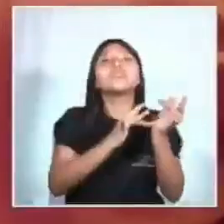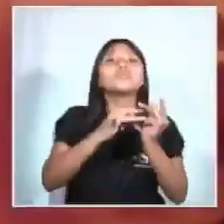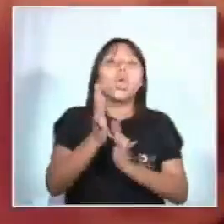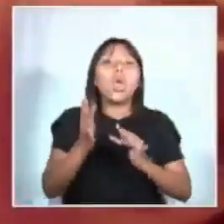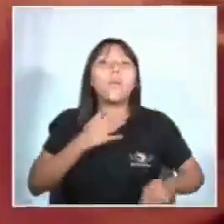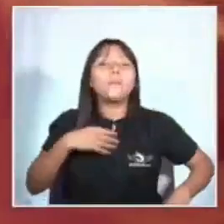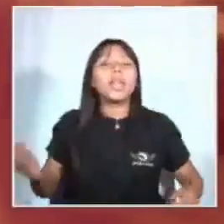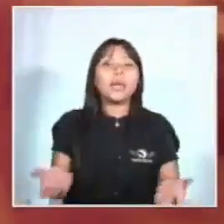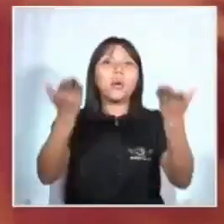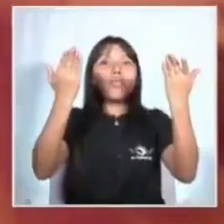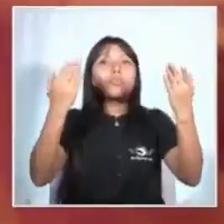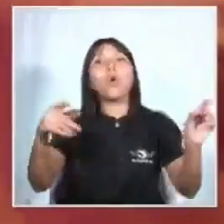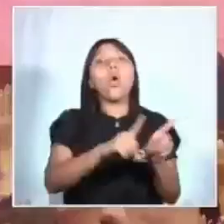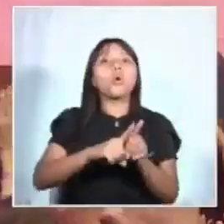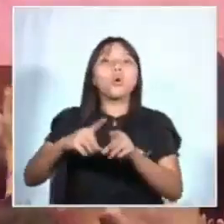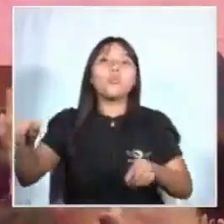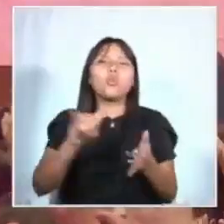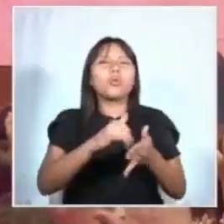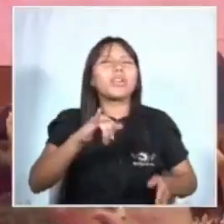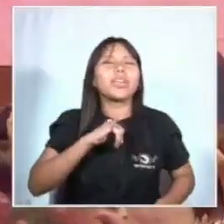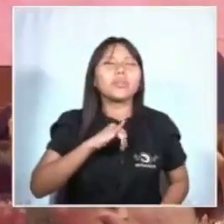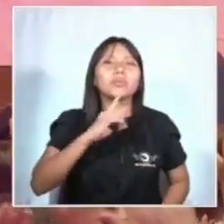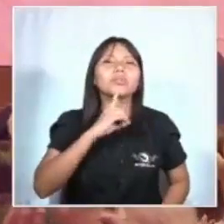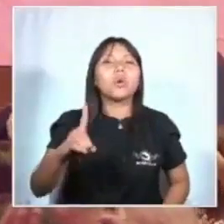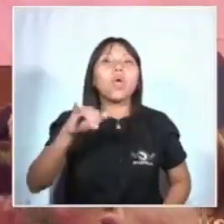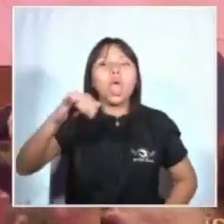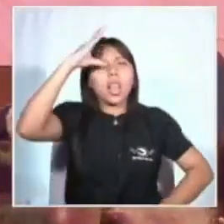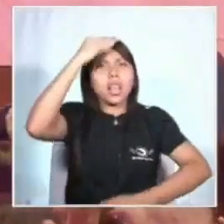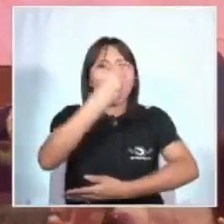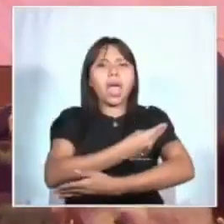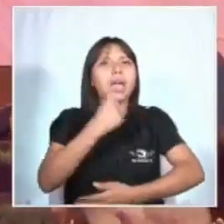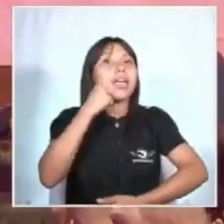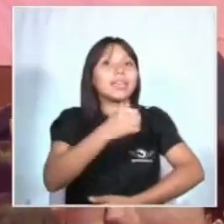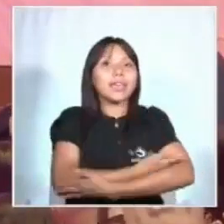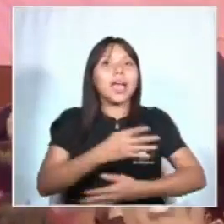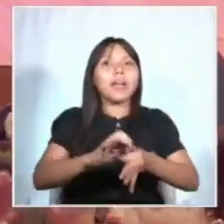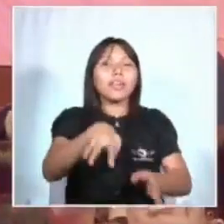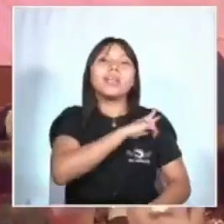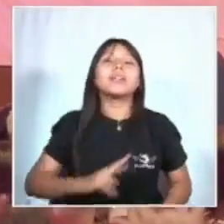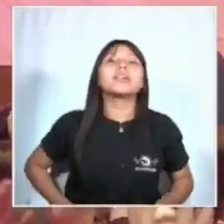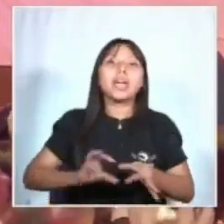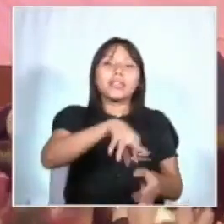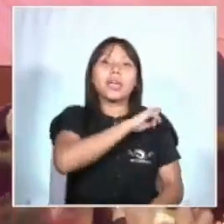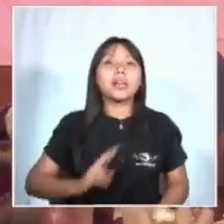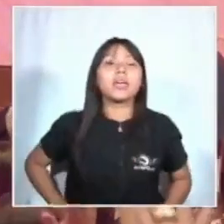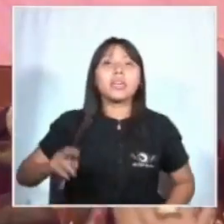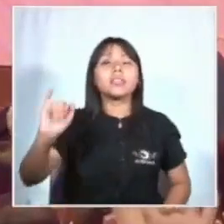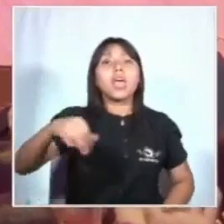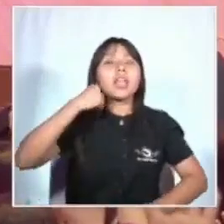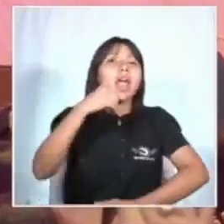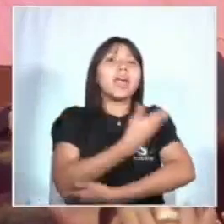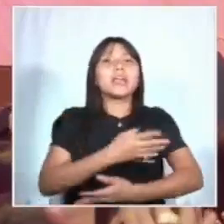me levanto como lo que soy: la hija del Rey de Reyes, la hija del Señor